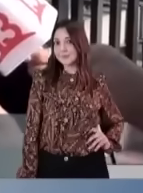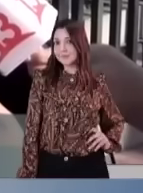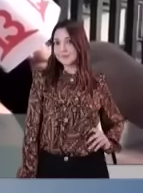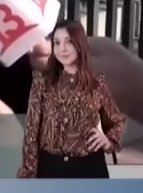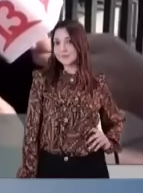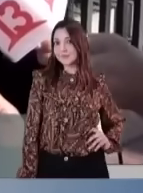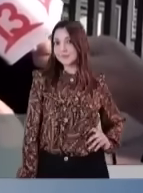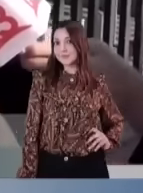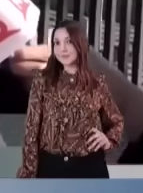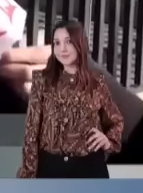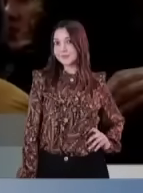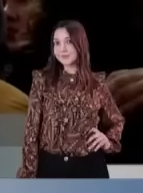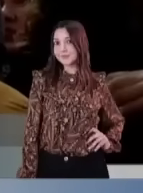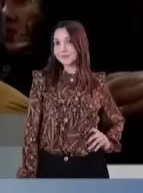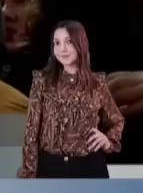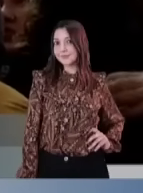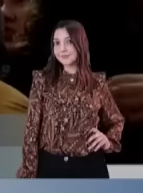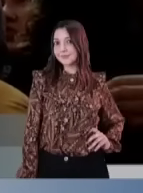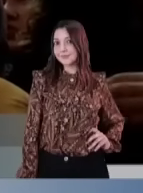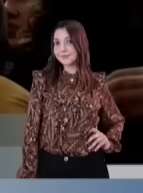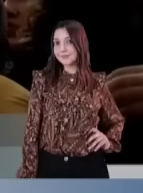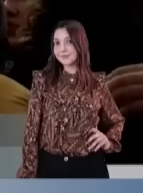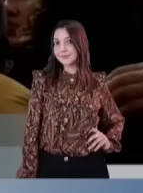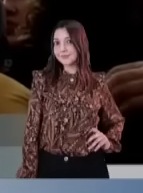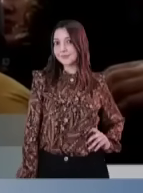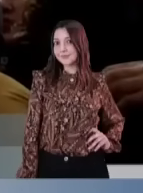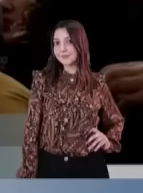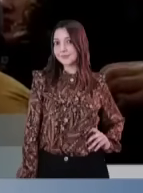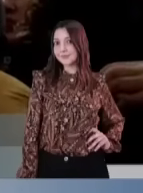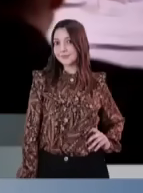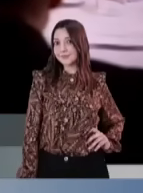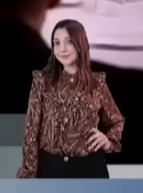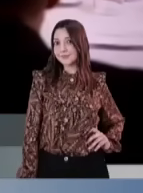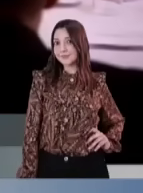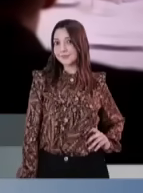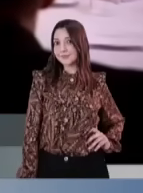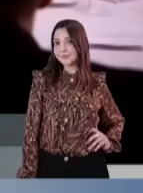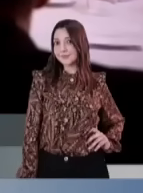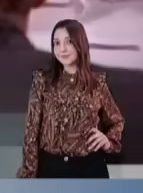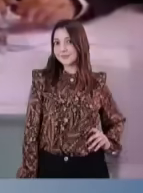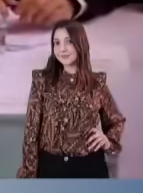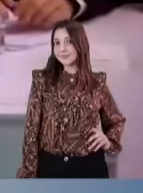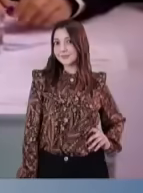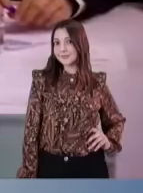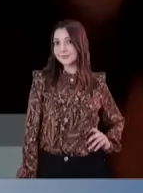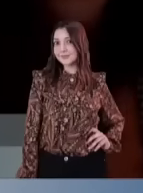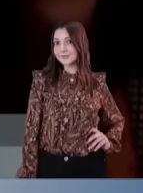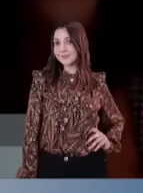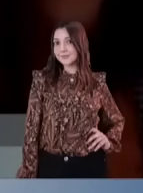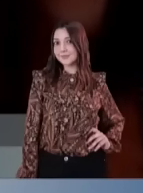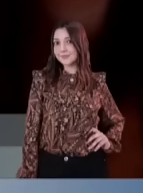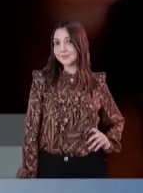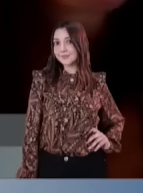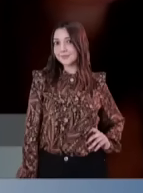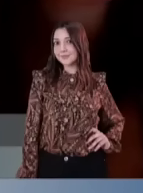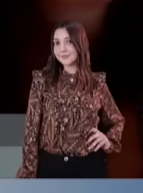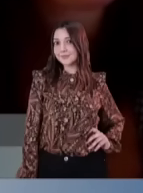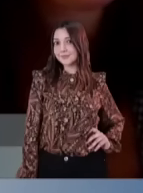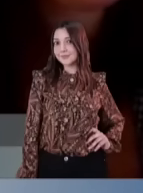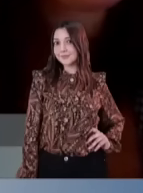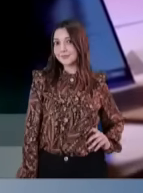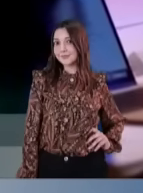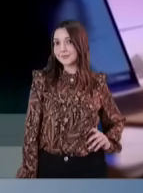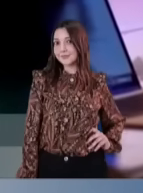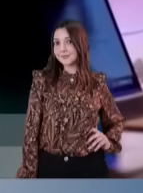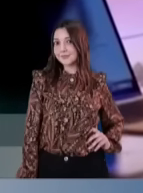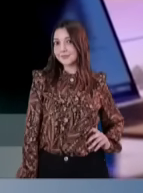Montes. Claro, y si se habla de darle un nuevo aire en medio de la crisis política derivada del caso Fundaciones, ¿por qué